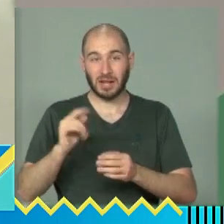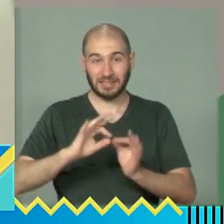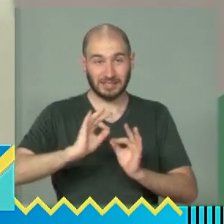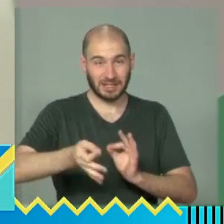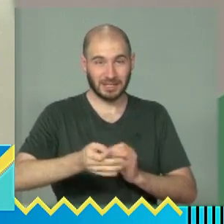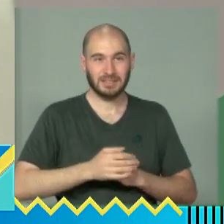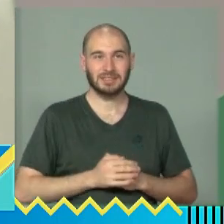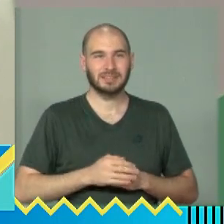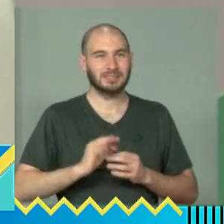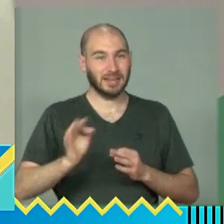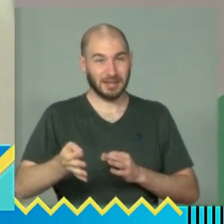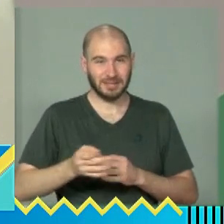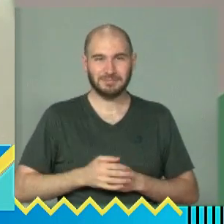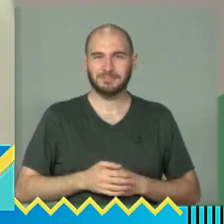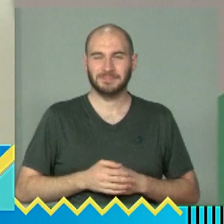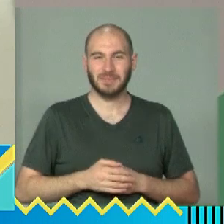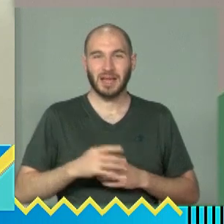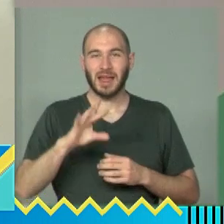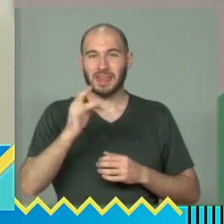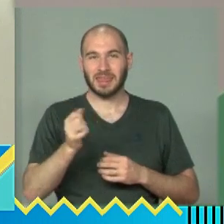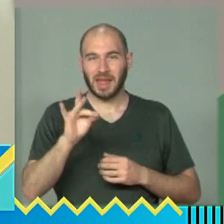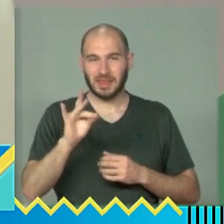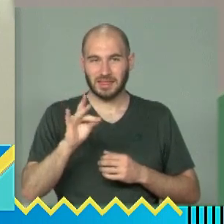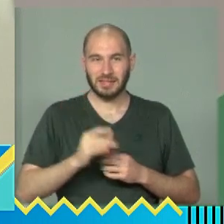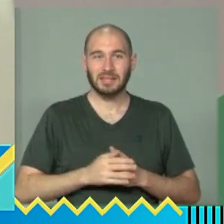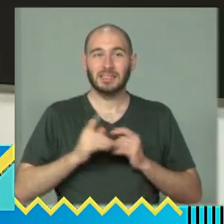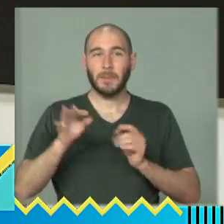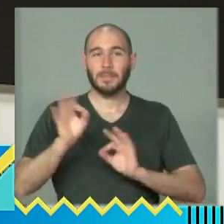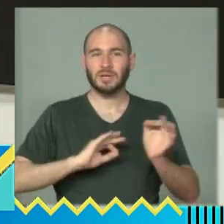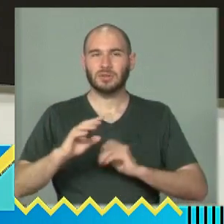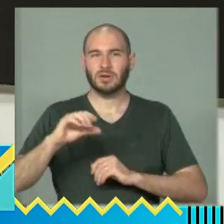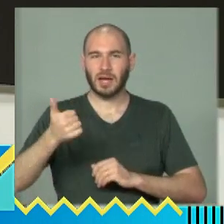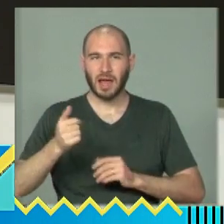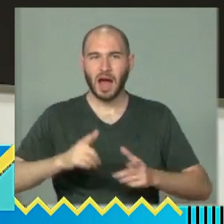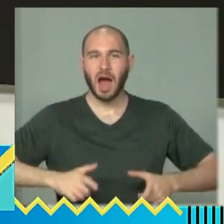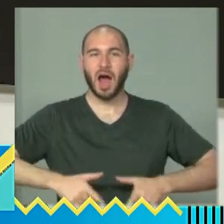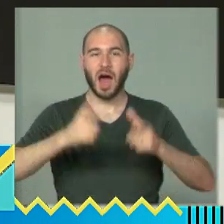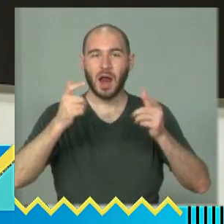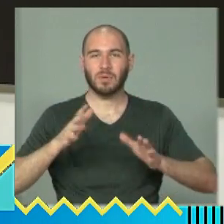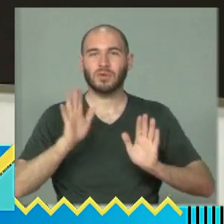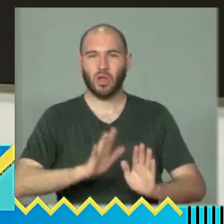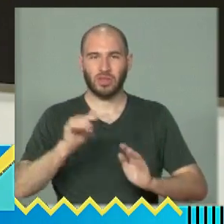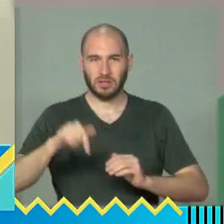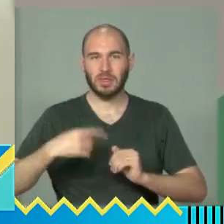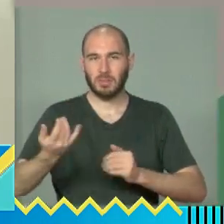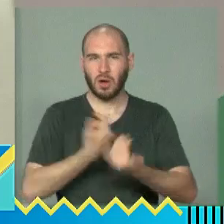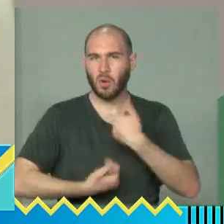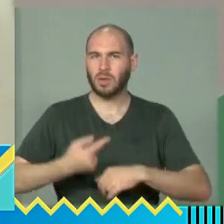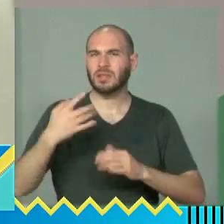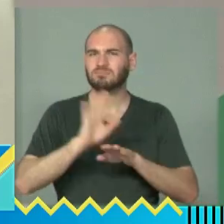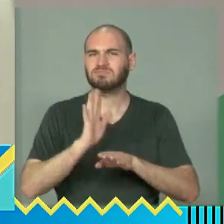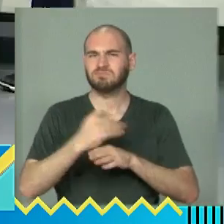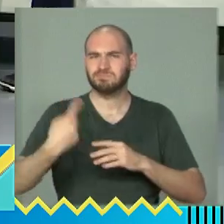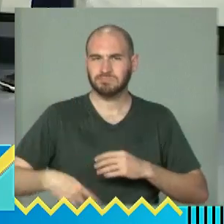vecinos. Acá nomás. Acá al lado. Sí. Exactamente, del DAD entonces, y con el proyecto ganador Árboles Contenidos, que también ya nos vas a explicar de qué